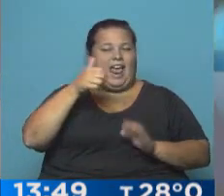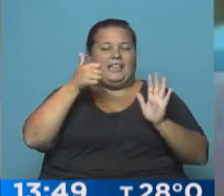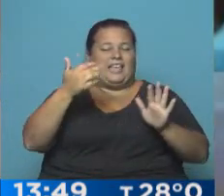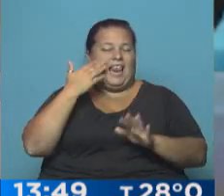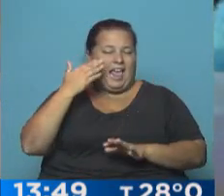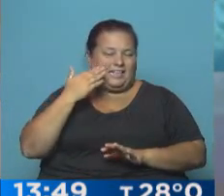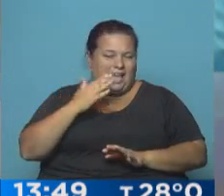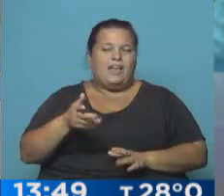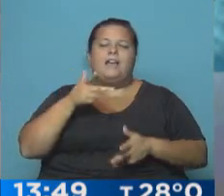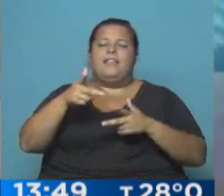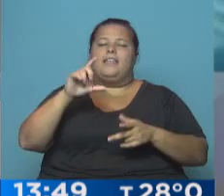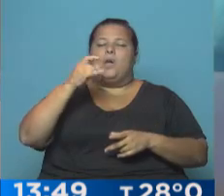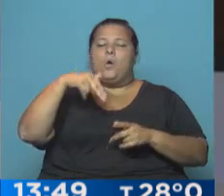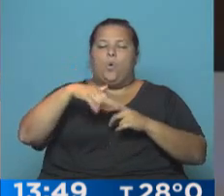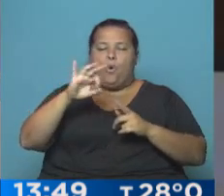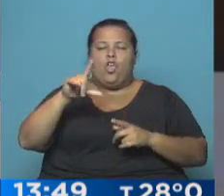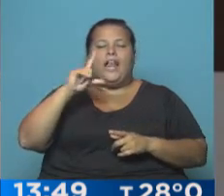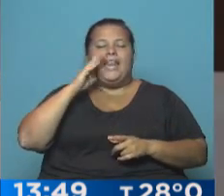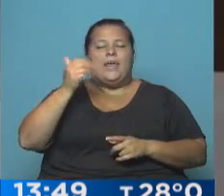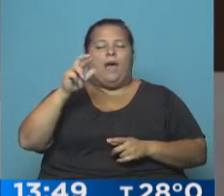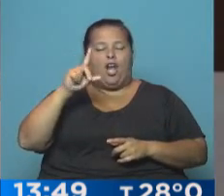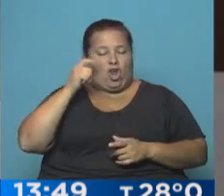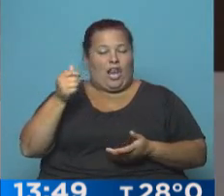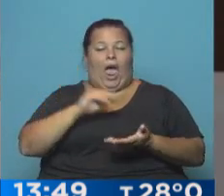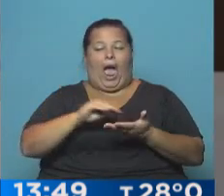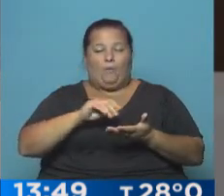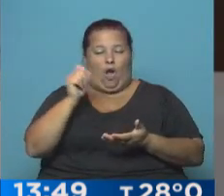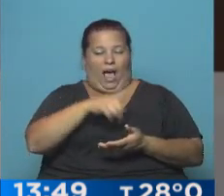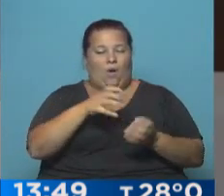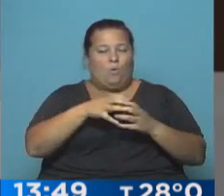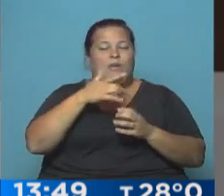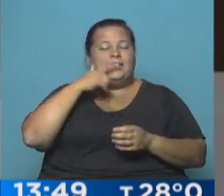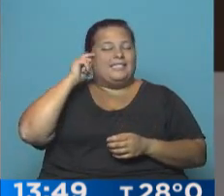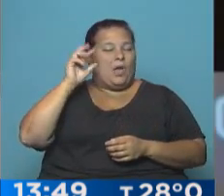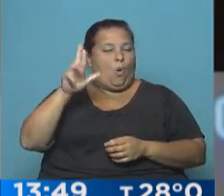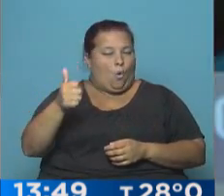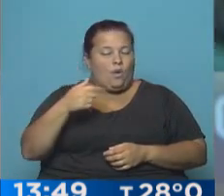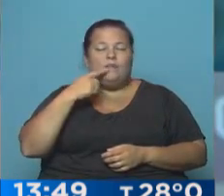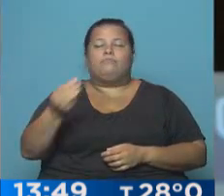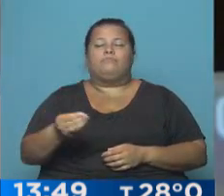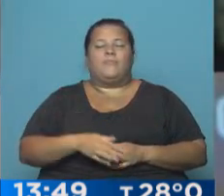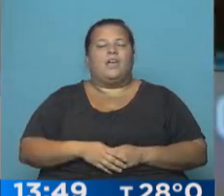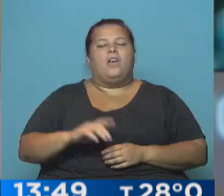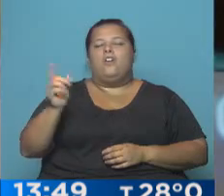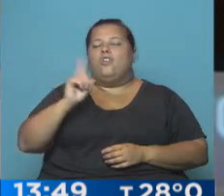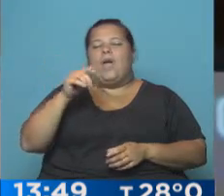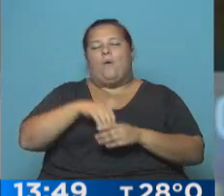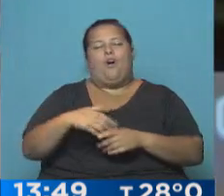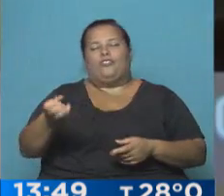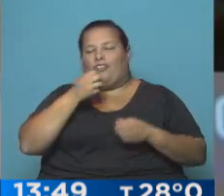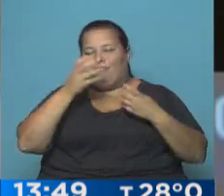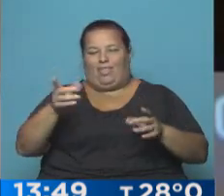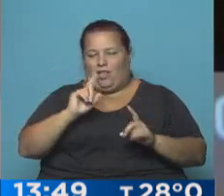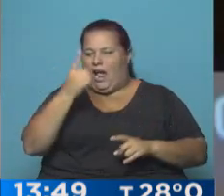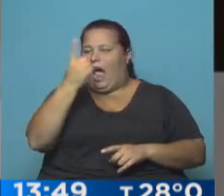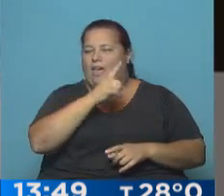18. Lo que ya dijo Cuño Liberona, que es el letrado que representa la parte de Segura, sí, es que no es que va a ser un voto cantado. Cada uno